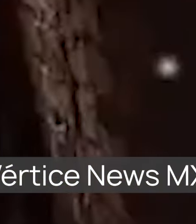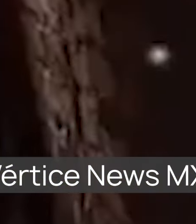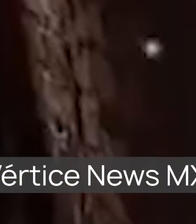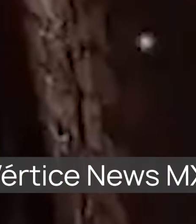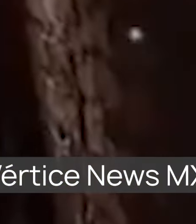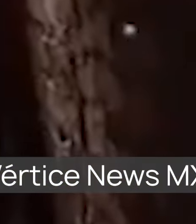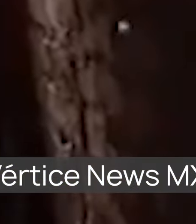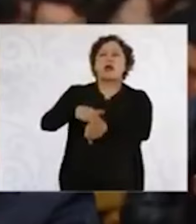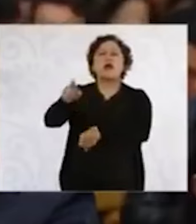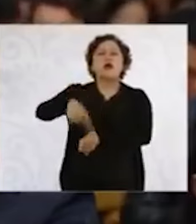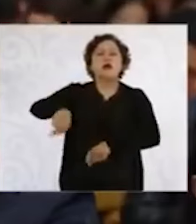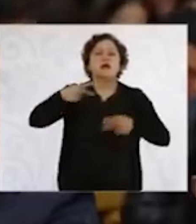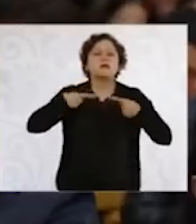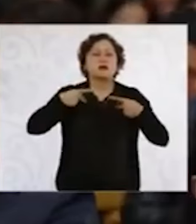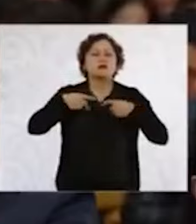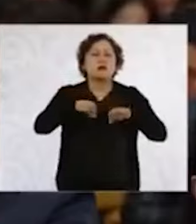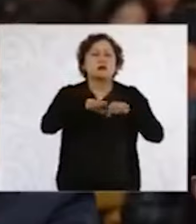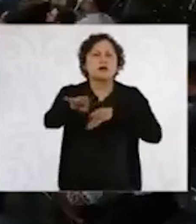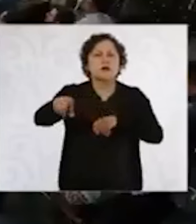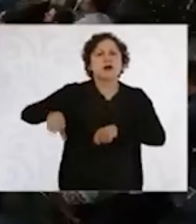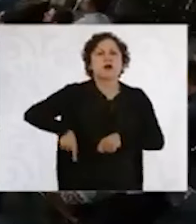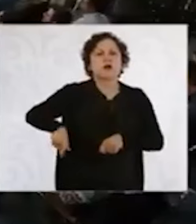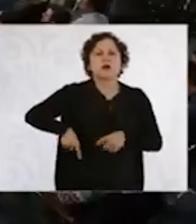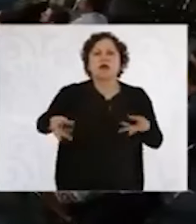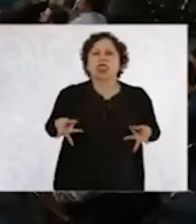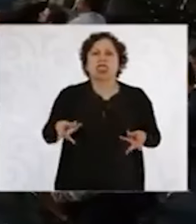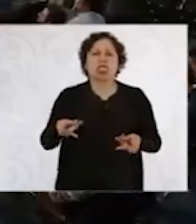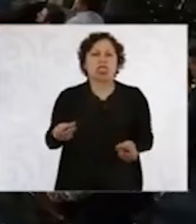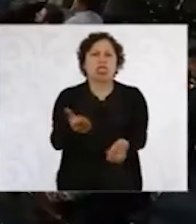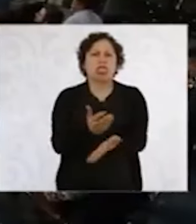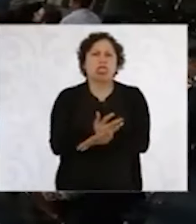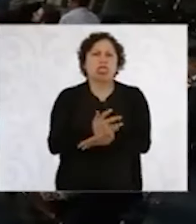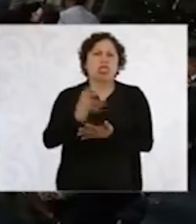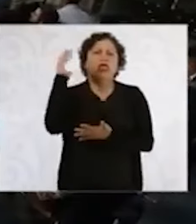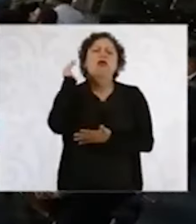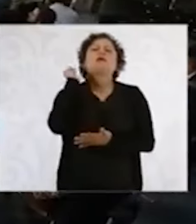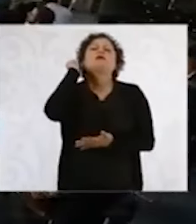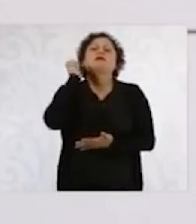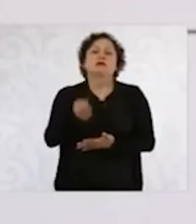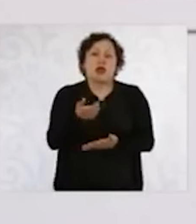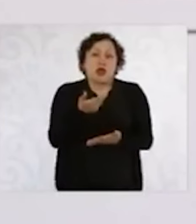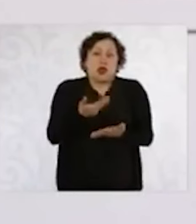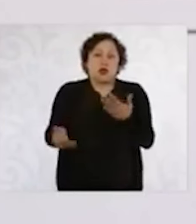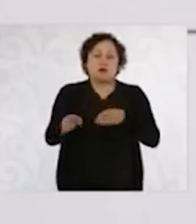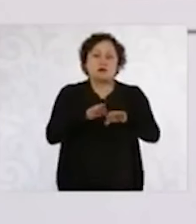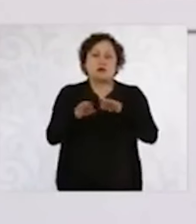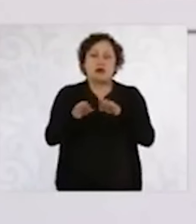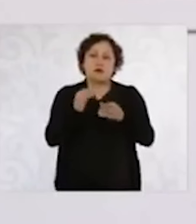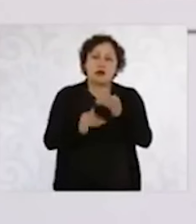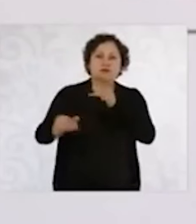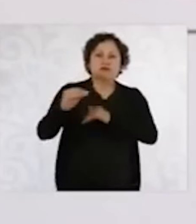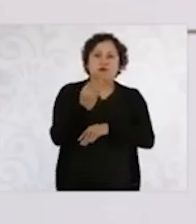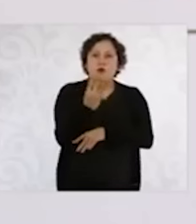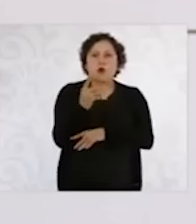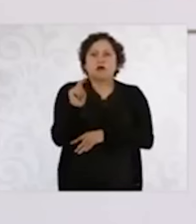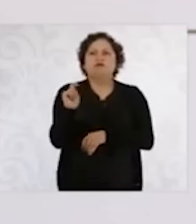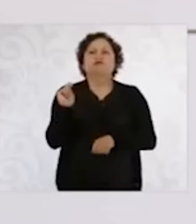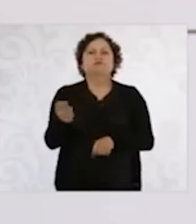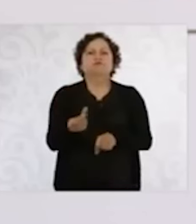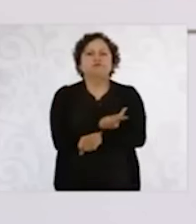Sheinbaum fue cuestionada sobre el tema en su conferencia matutina. Bueno, no conozco en particular este